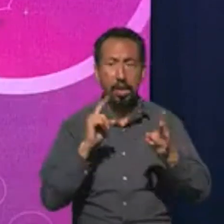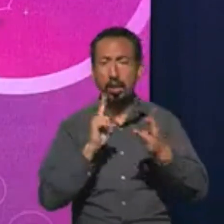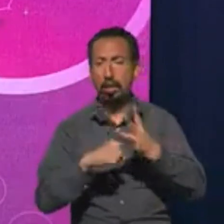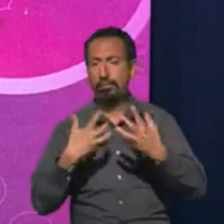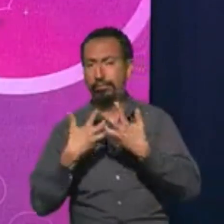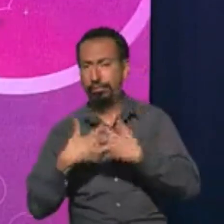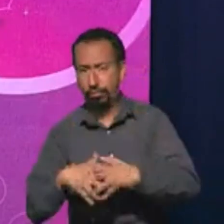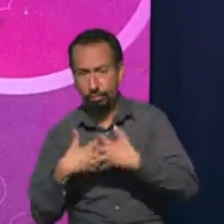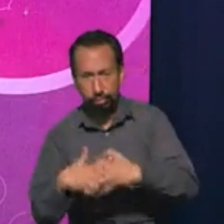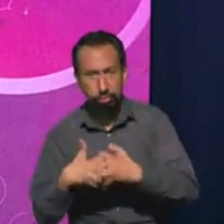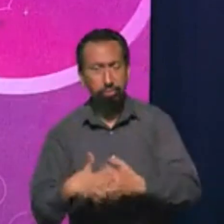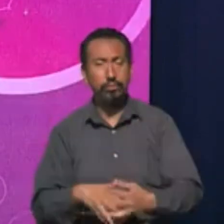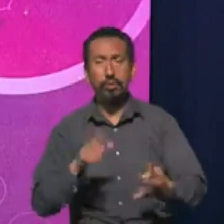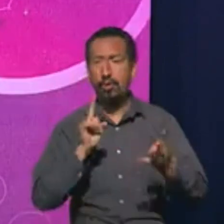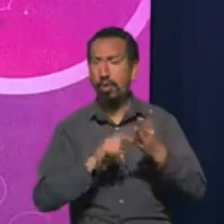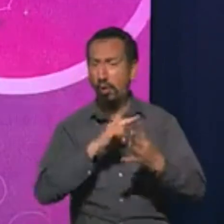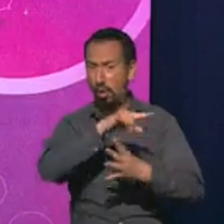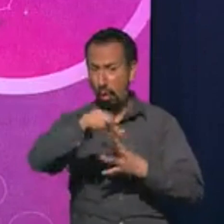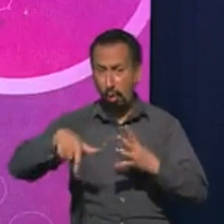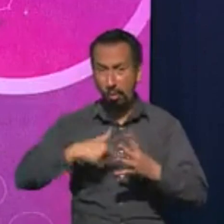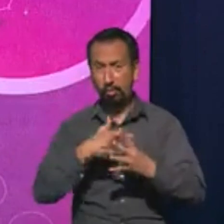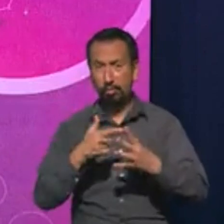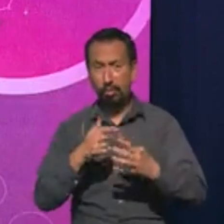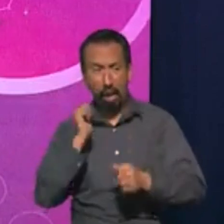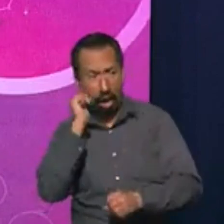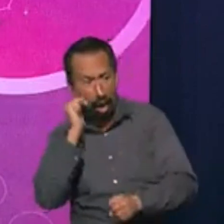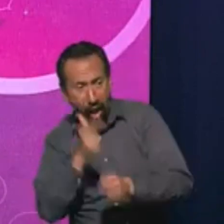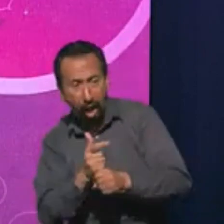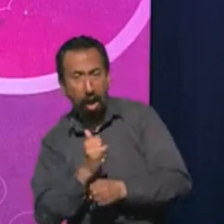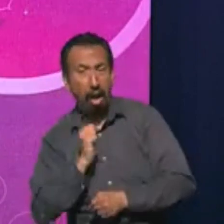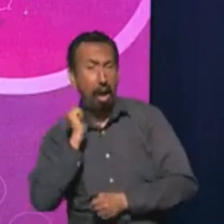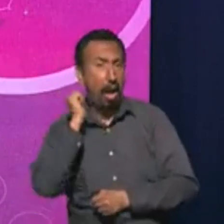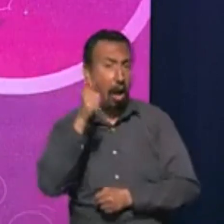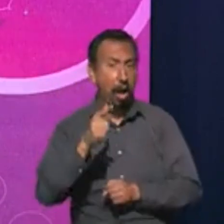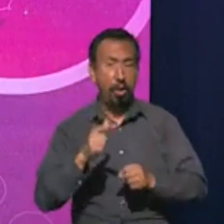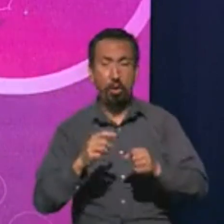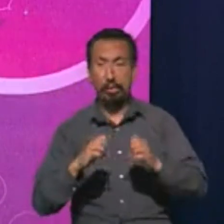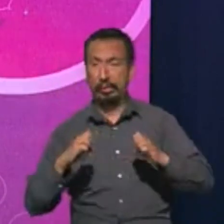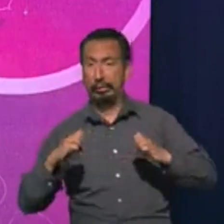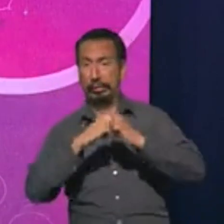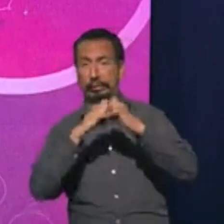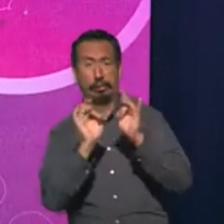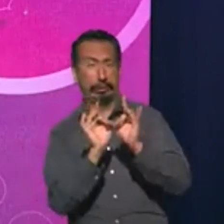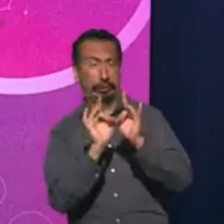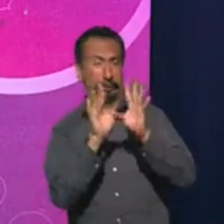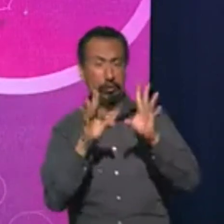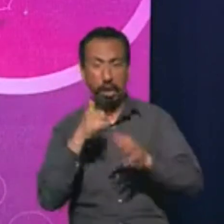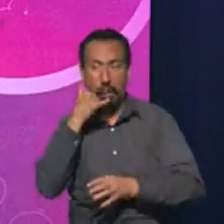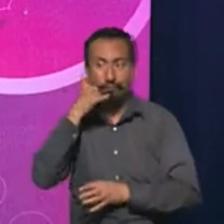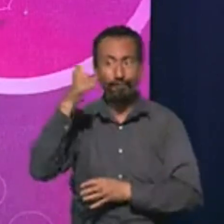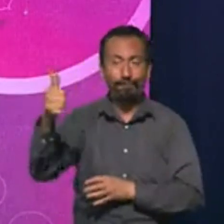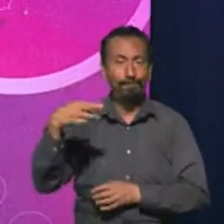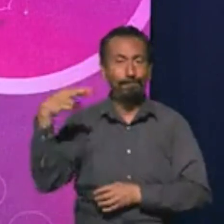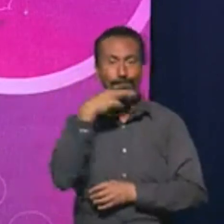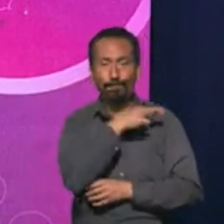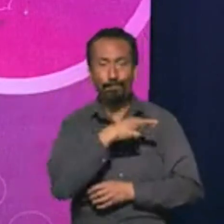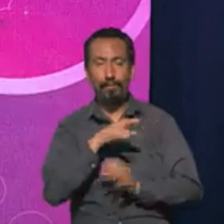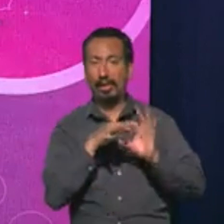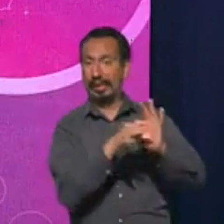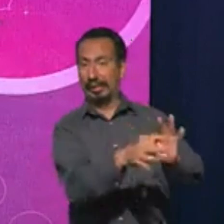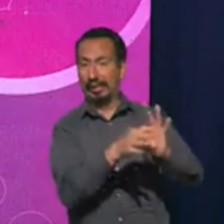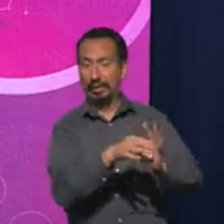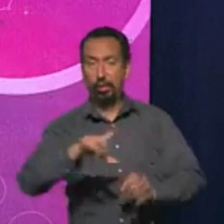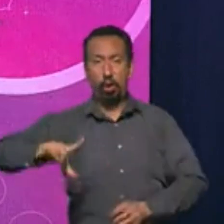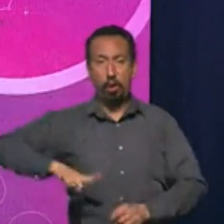comerciales en una precisamente una coordinación interinstitucional entre el Gobierno Federal gobierno del